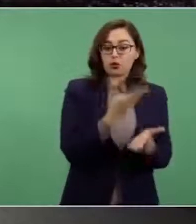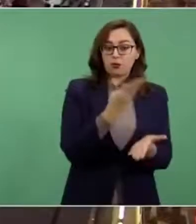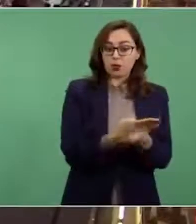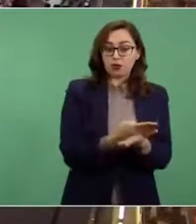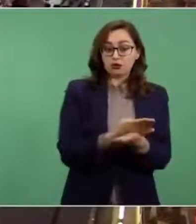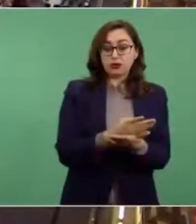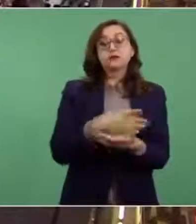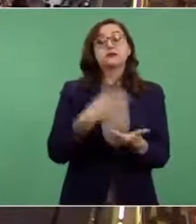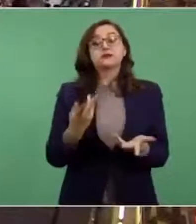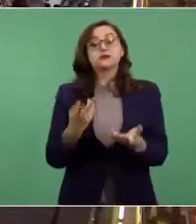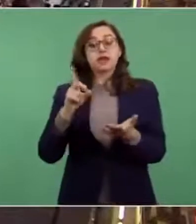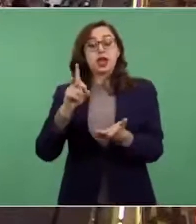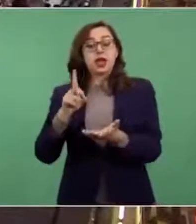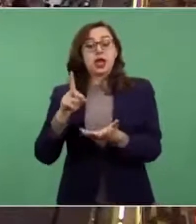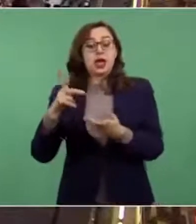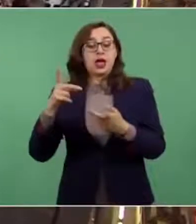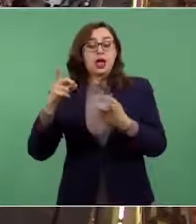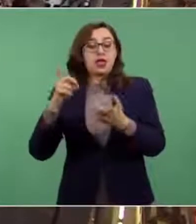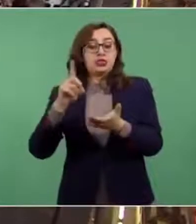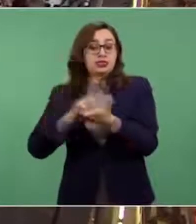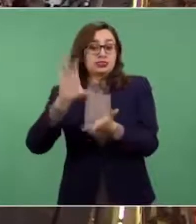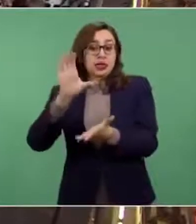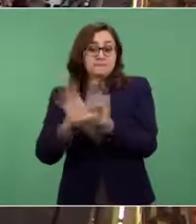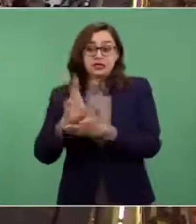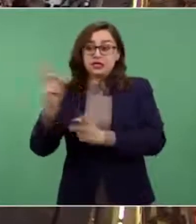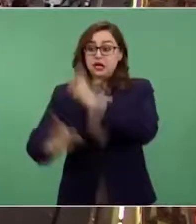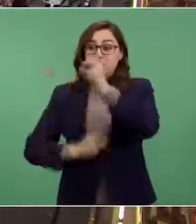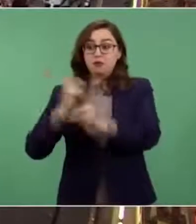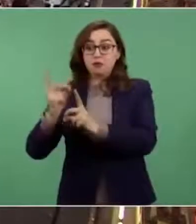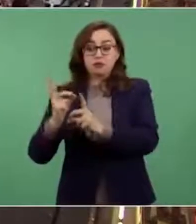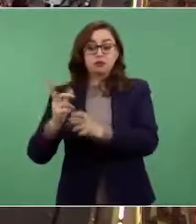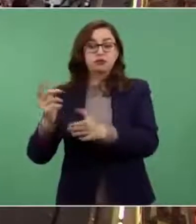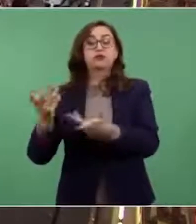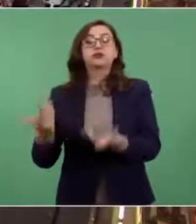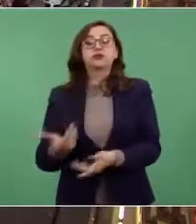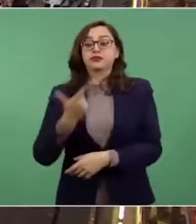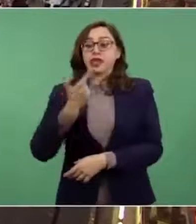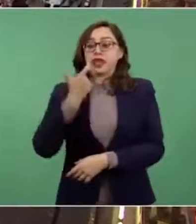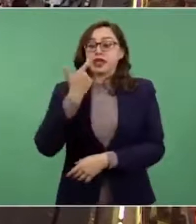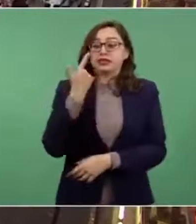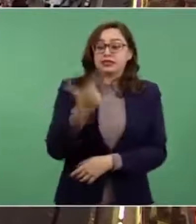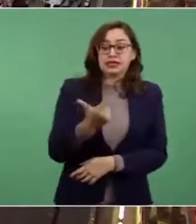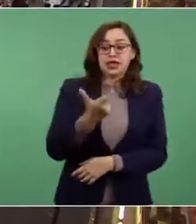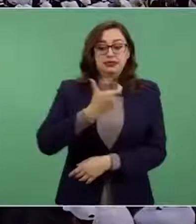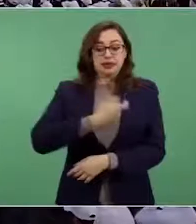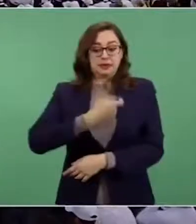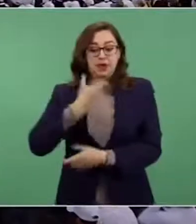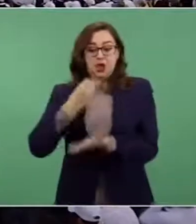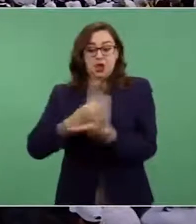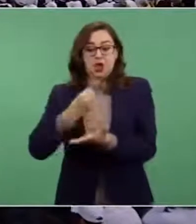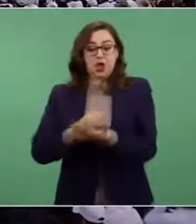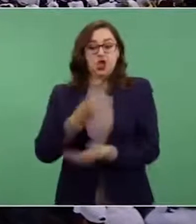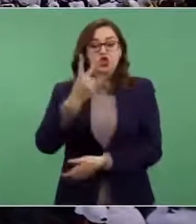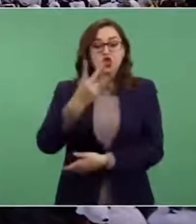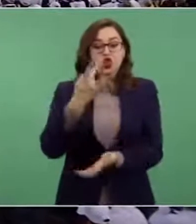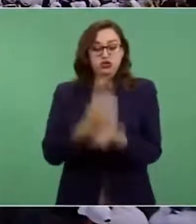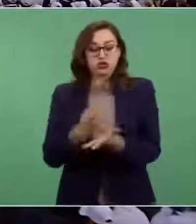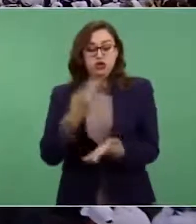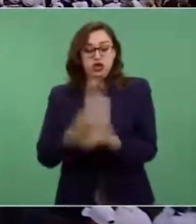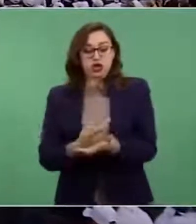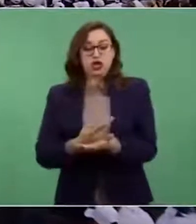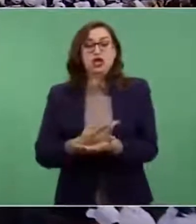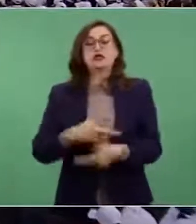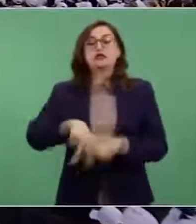los deportistas paralímpicos nos trajeron 7 medallas de oro, 2 de plata y 3